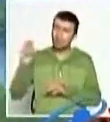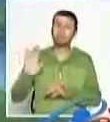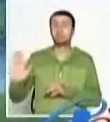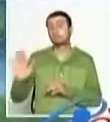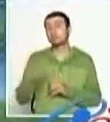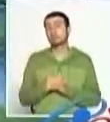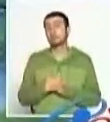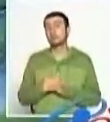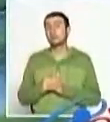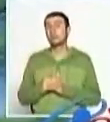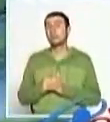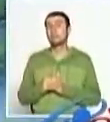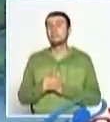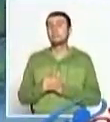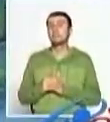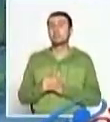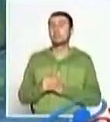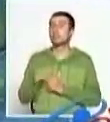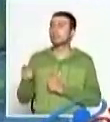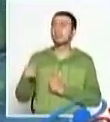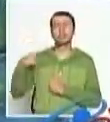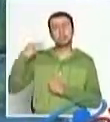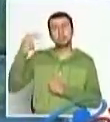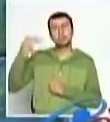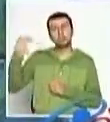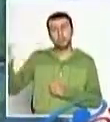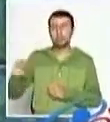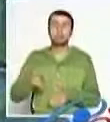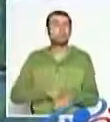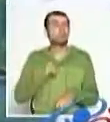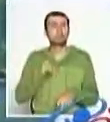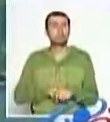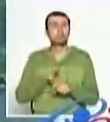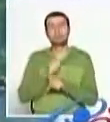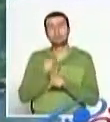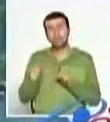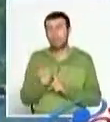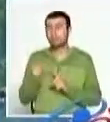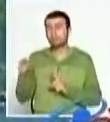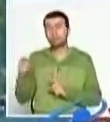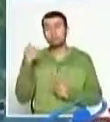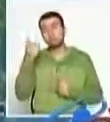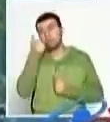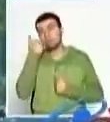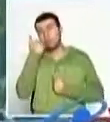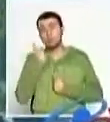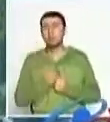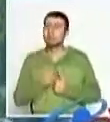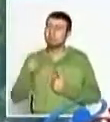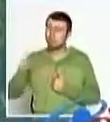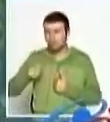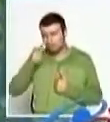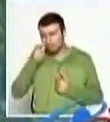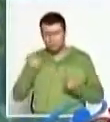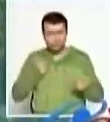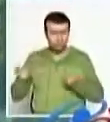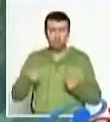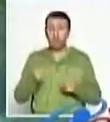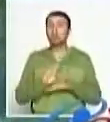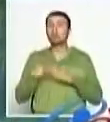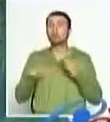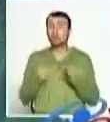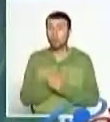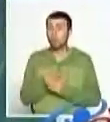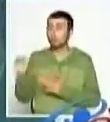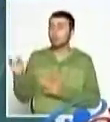es el reflejo de la historia natural y social de la enfermedad y debe reflejar todas las condiciones en las